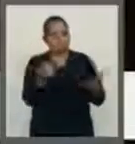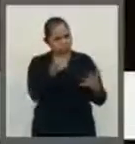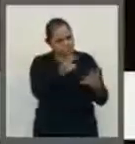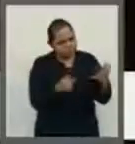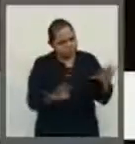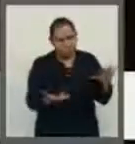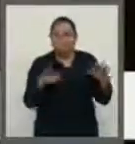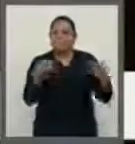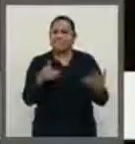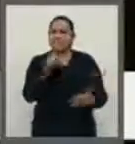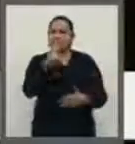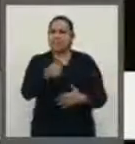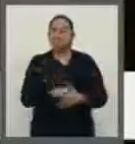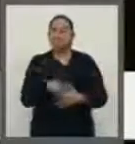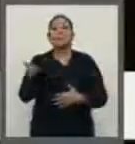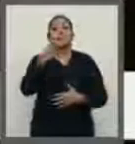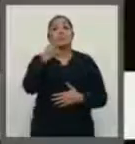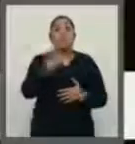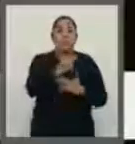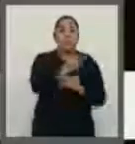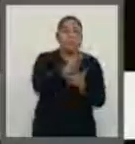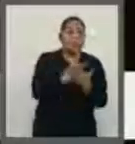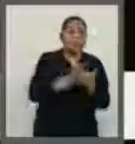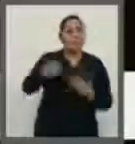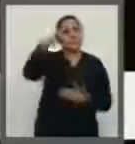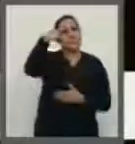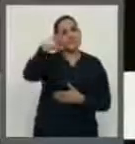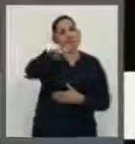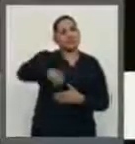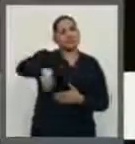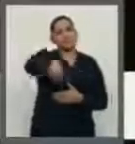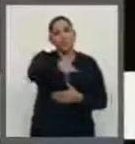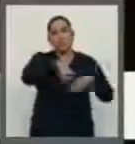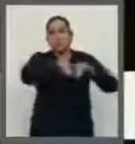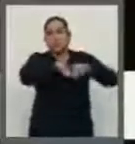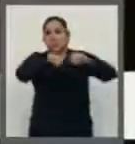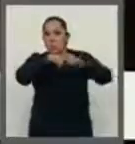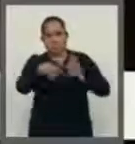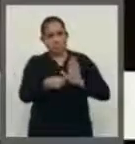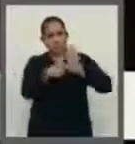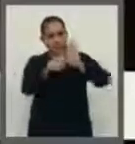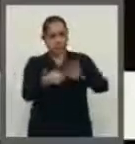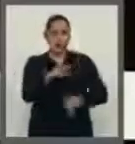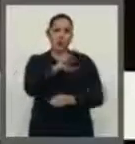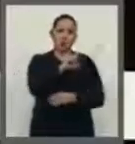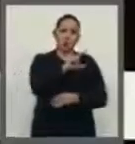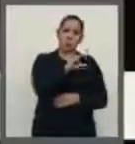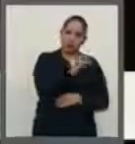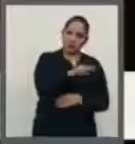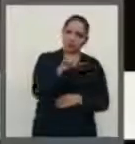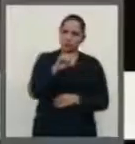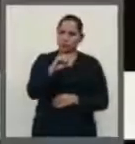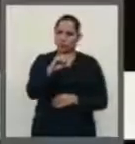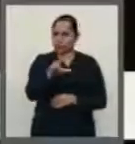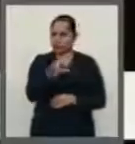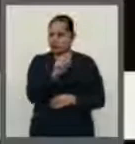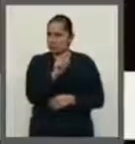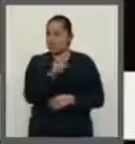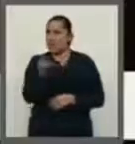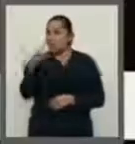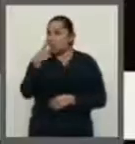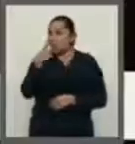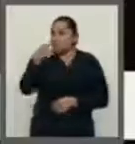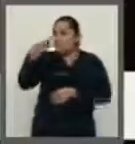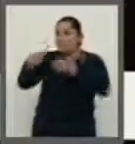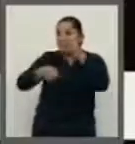oficial. No los programas de comunicación social. Sí. Estamos siendo... Concluye, diputado. Estamos